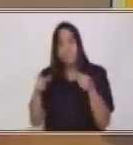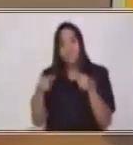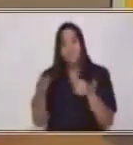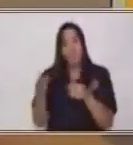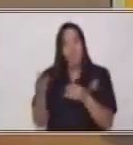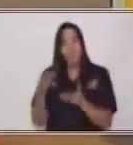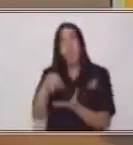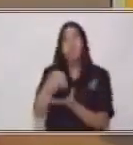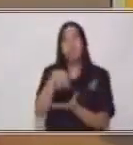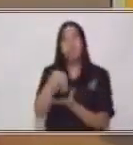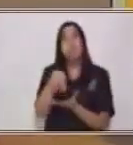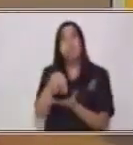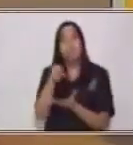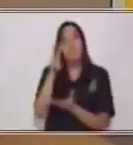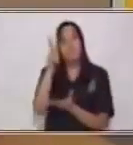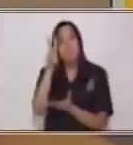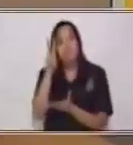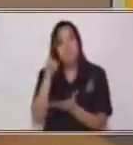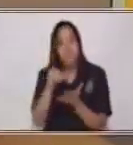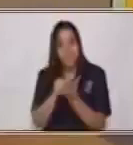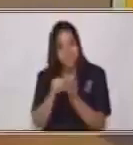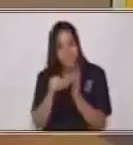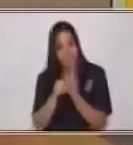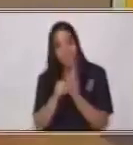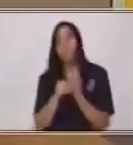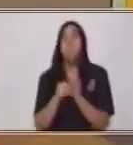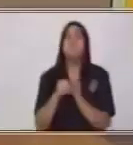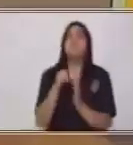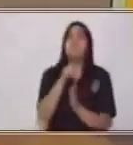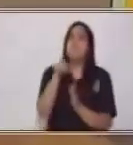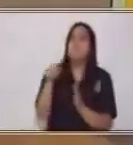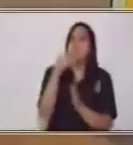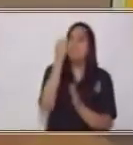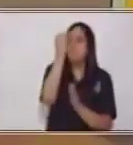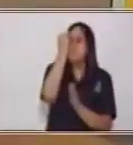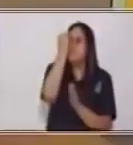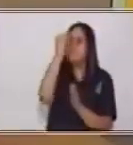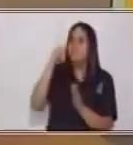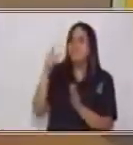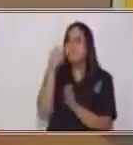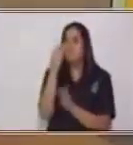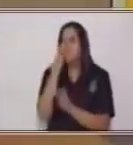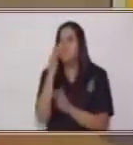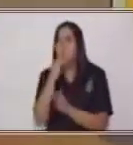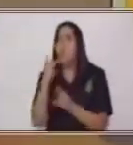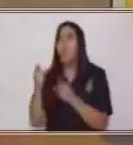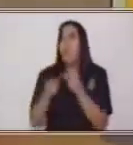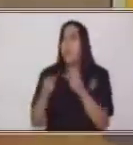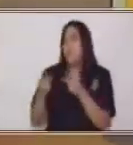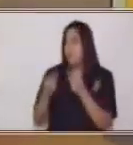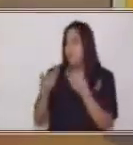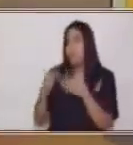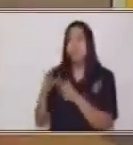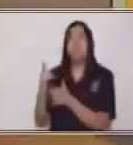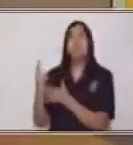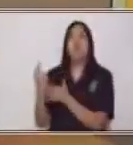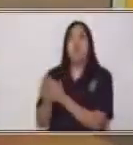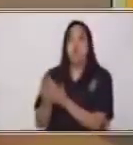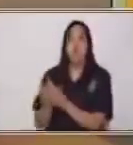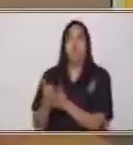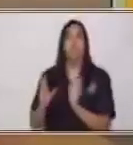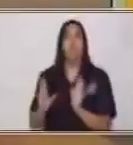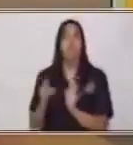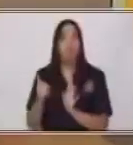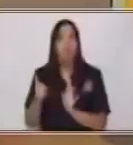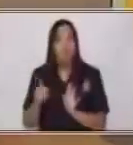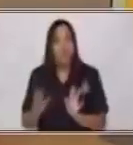pagué 2 quetzales. Yo quiero saber si la señora de la tienda hizo bien las cuentas.